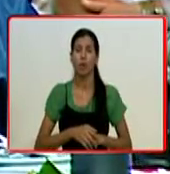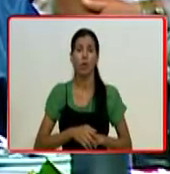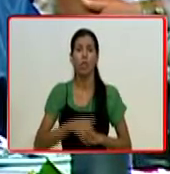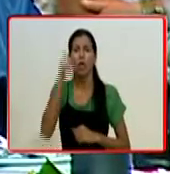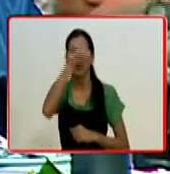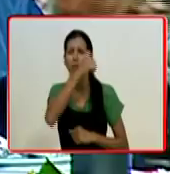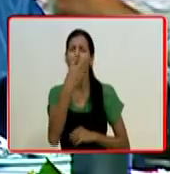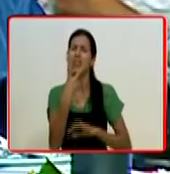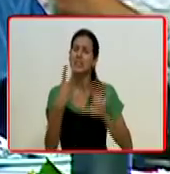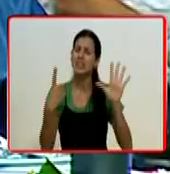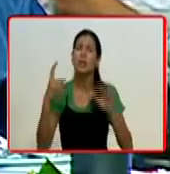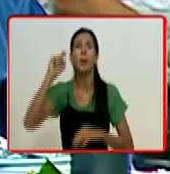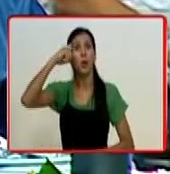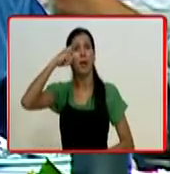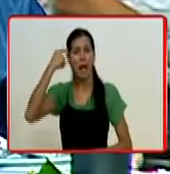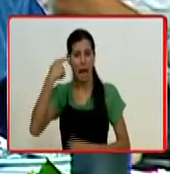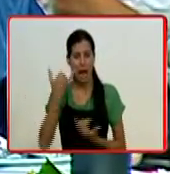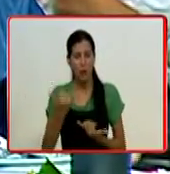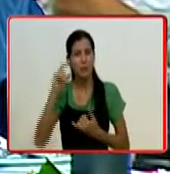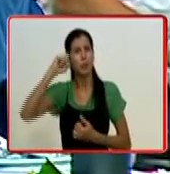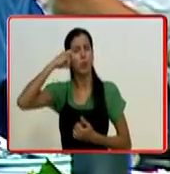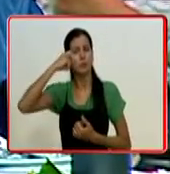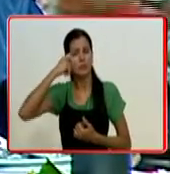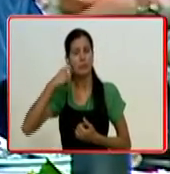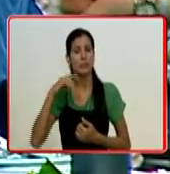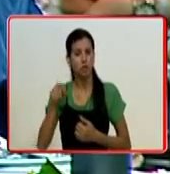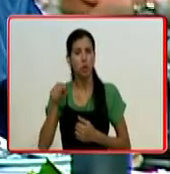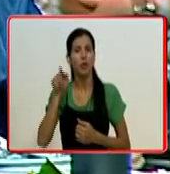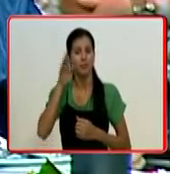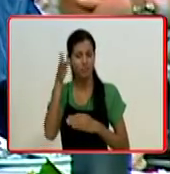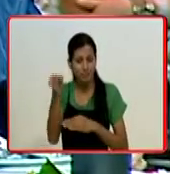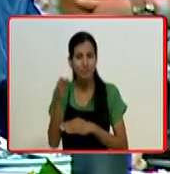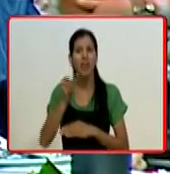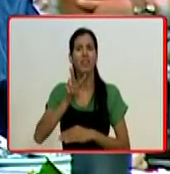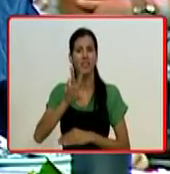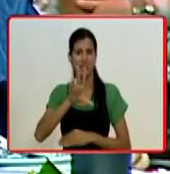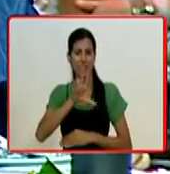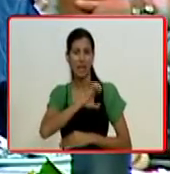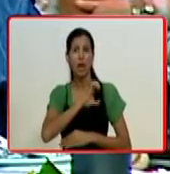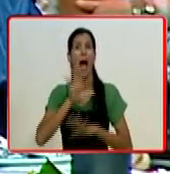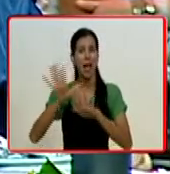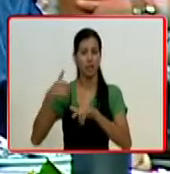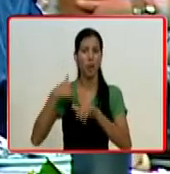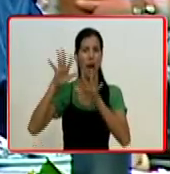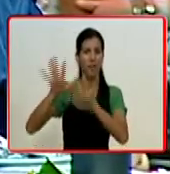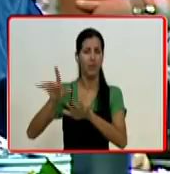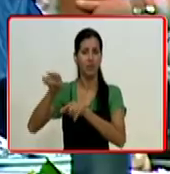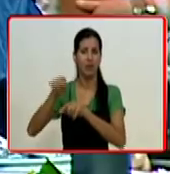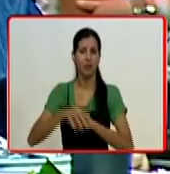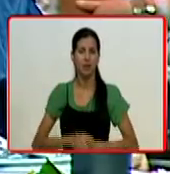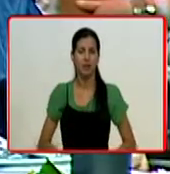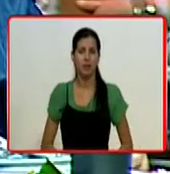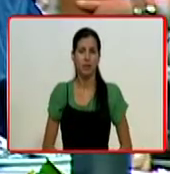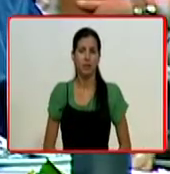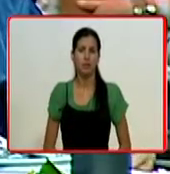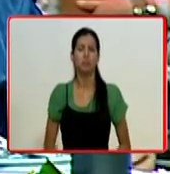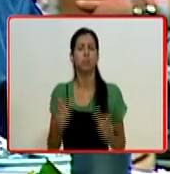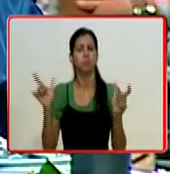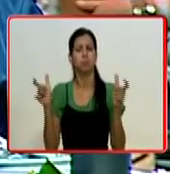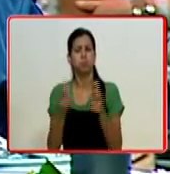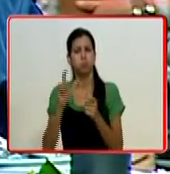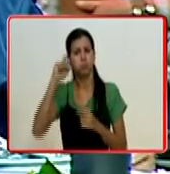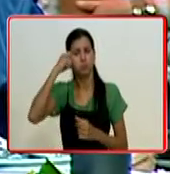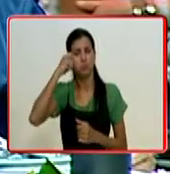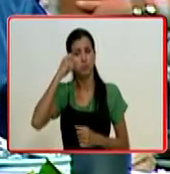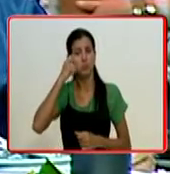ahorita, yo estaba en La Cañada, 23 de enero. Ahí estábamos reunidos, recuerdo,